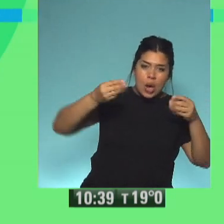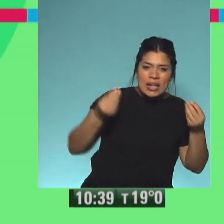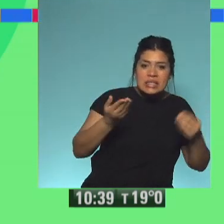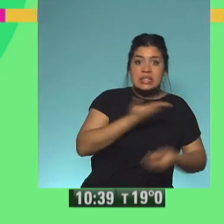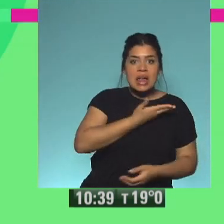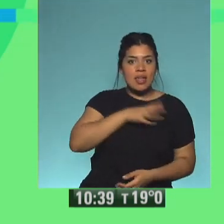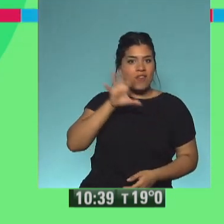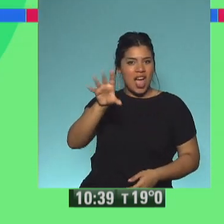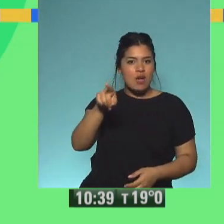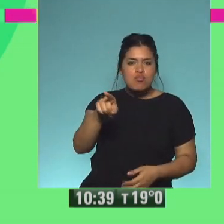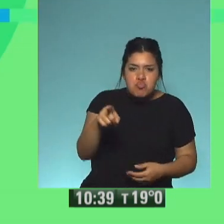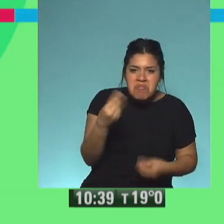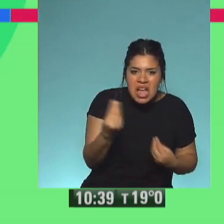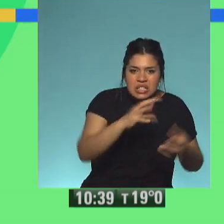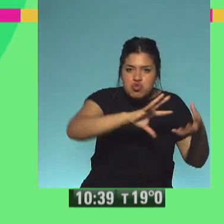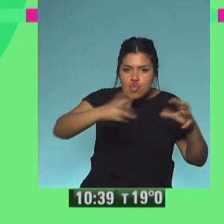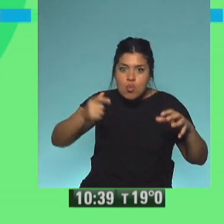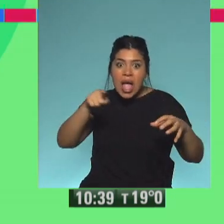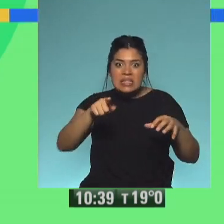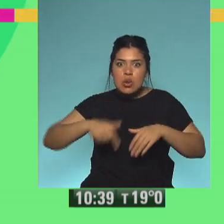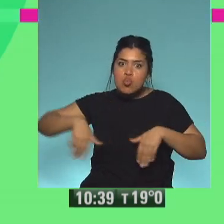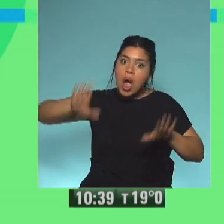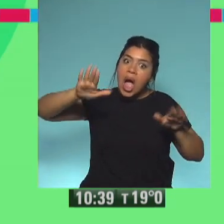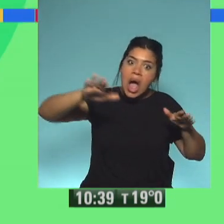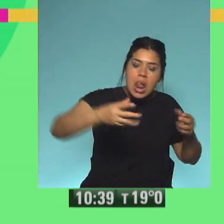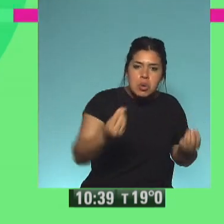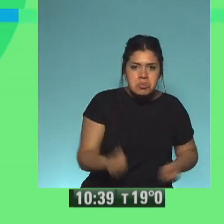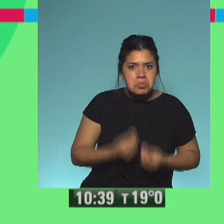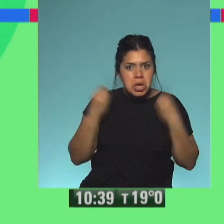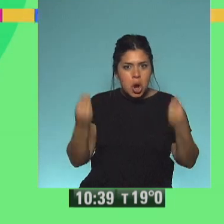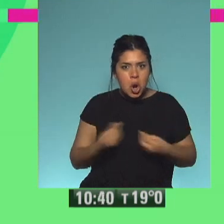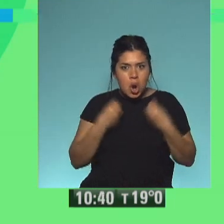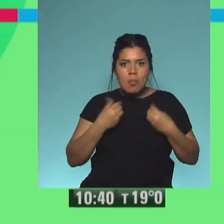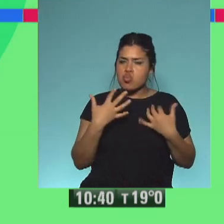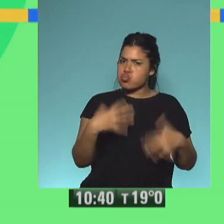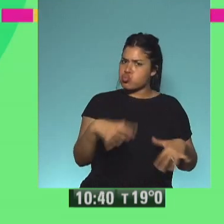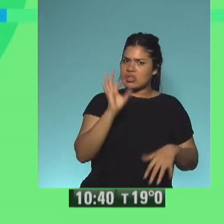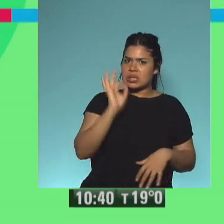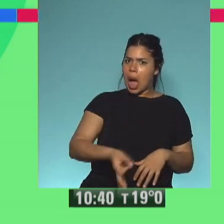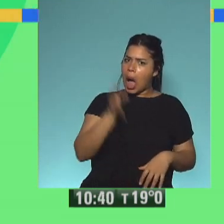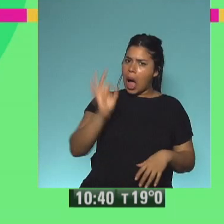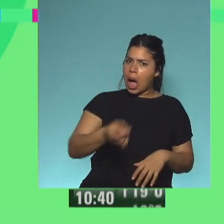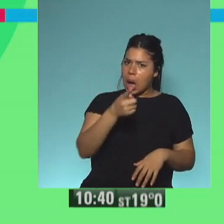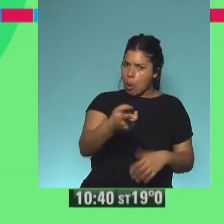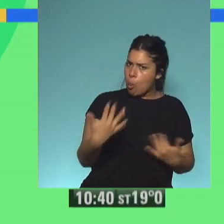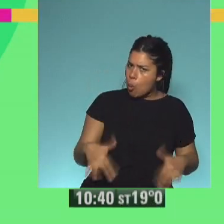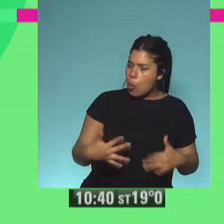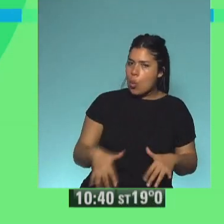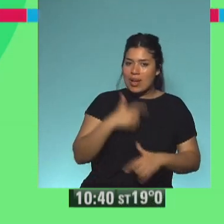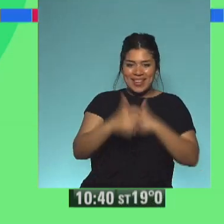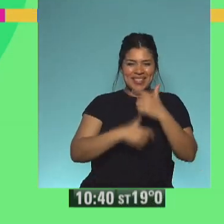Está volando, pero... Está entre las nubes. Está en las nubes. Ella ya está muy lejos. ¿Cómo pero hizo? Ella hizo el curso más avanzado, el 2. ¿Cómo hizo?